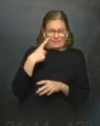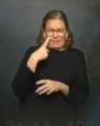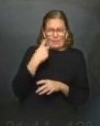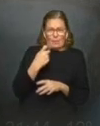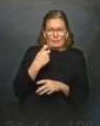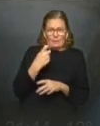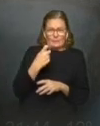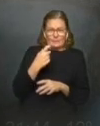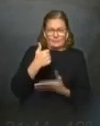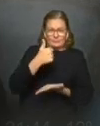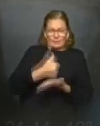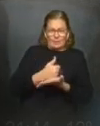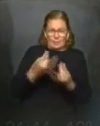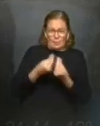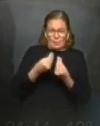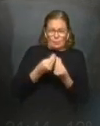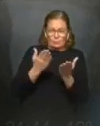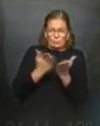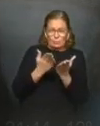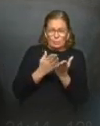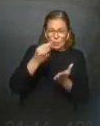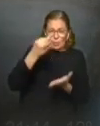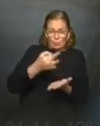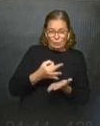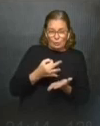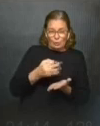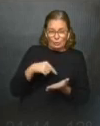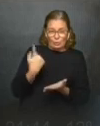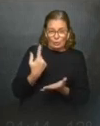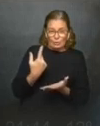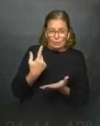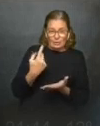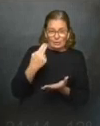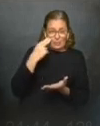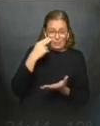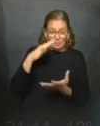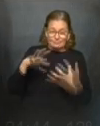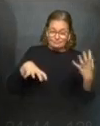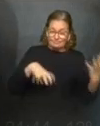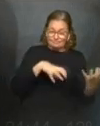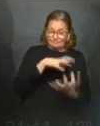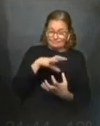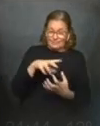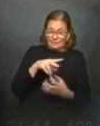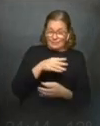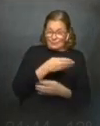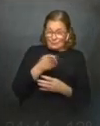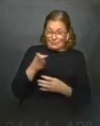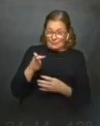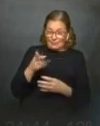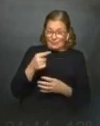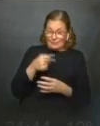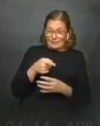de que estás en representación de muchos estudiantes y justo te agarró todo este revuelo en pleno conflicto y toda esta visibilidad en pleno